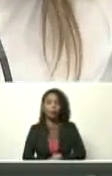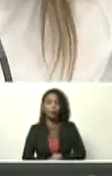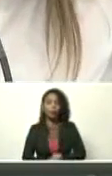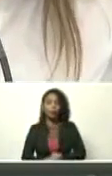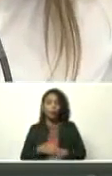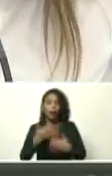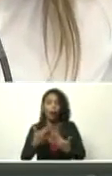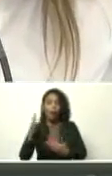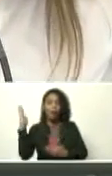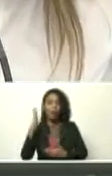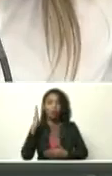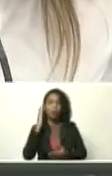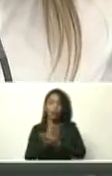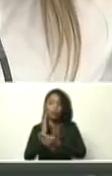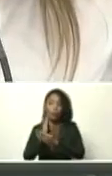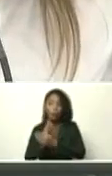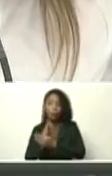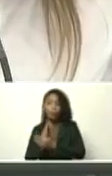venimos siendo nosotros. Siendo siempre,